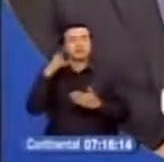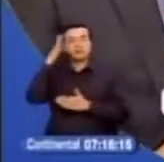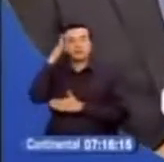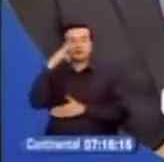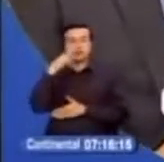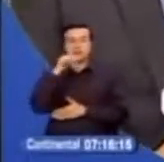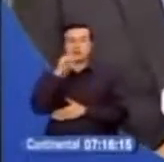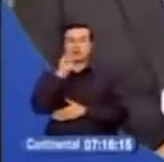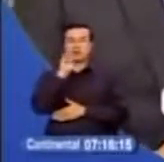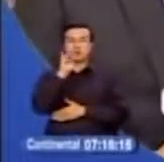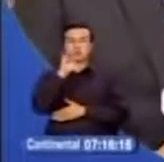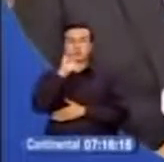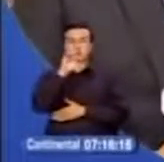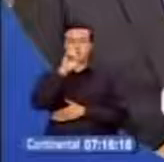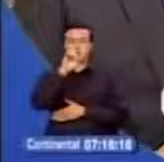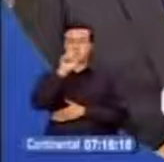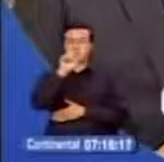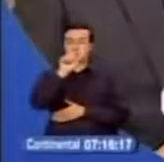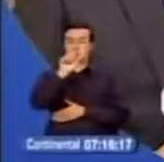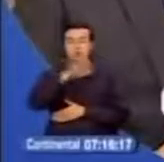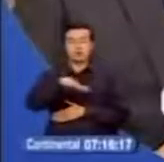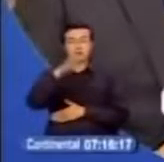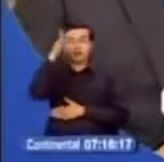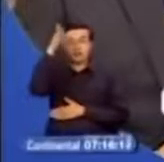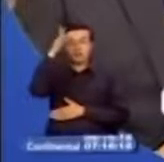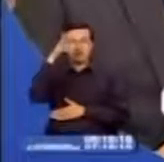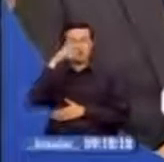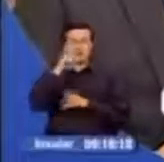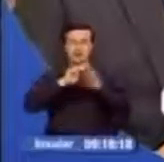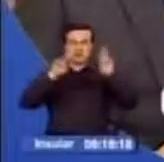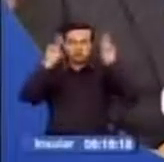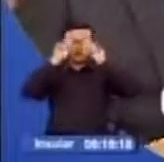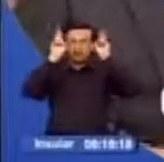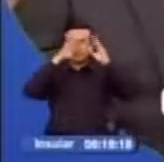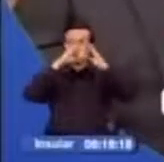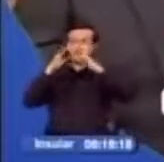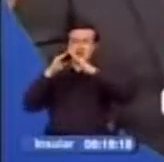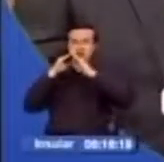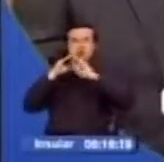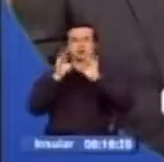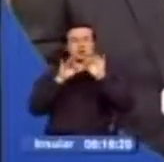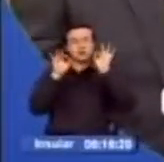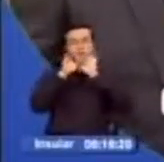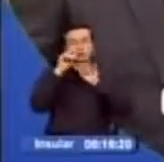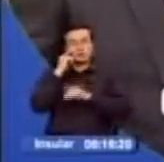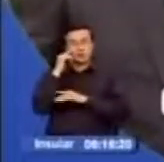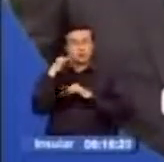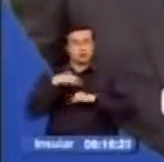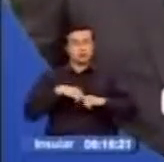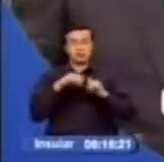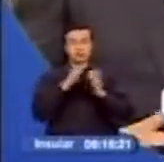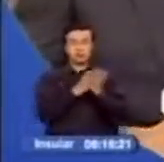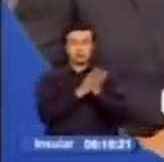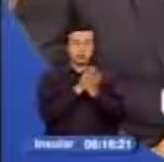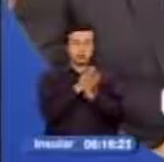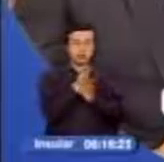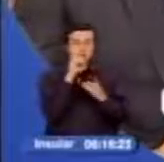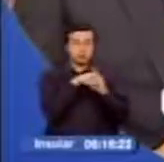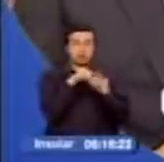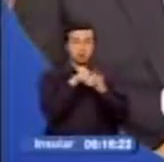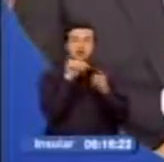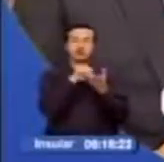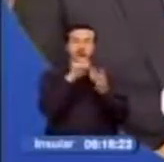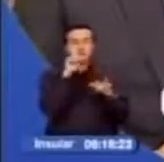hábitat. Uno de los temas fundamentales de la conferencia de hábitat debía ser este. O seguimos por el camino de